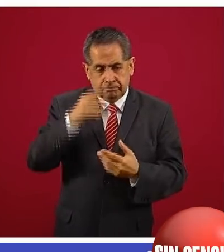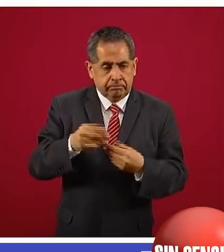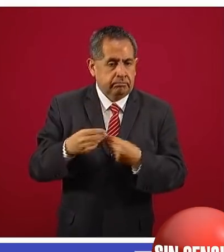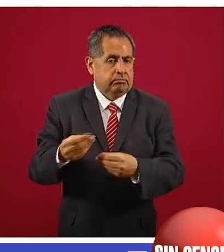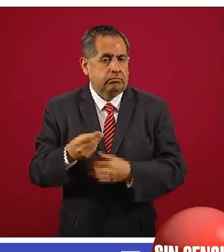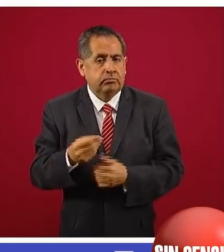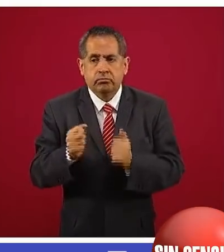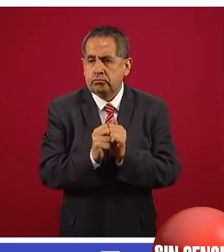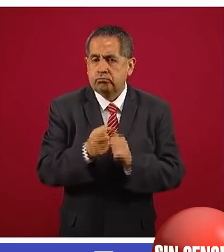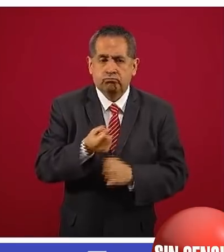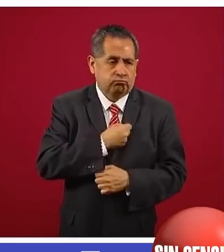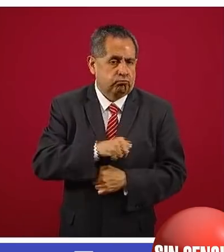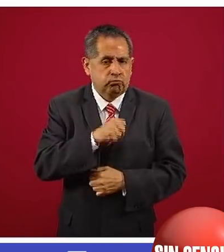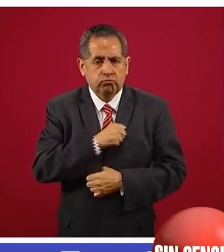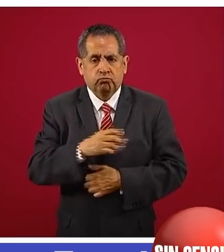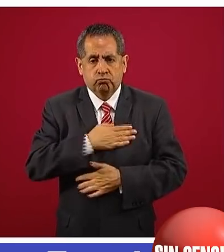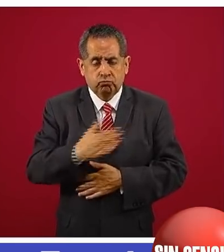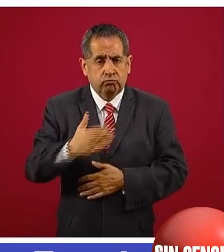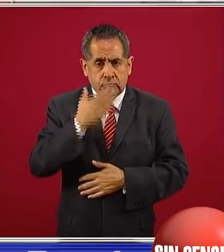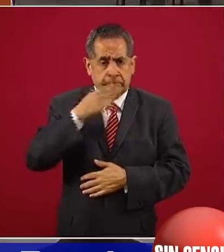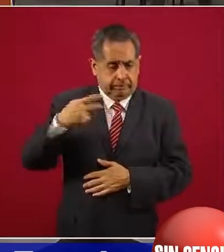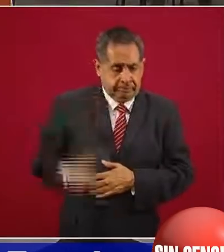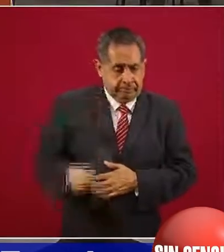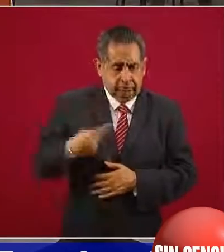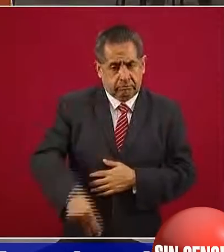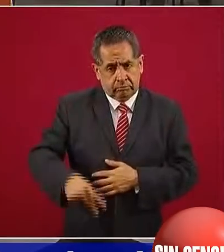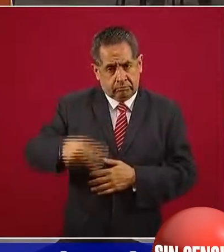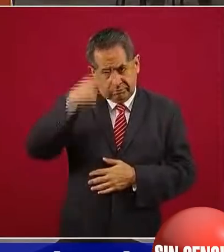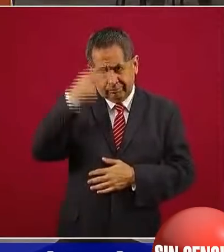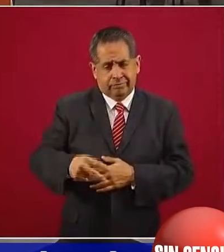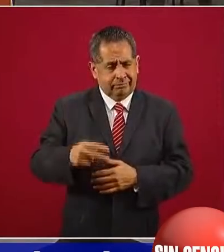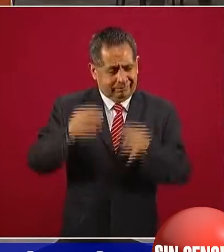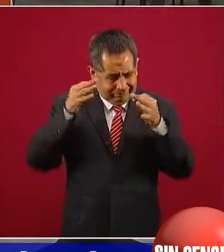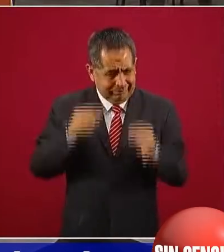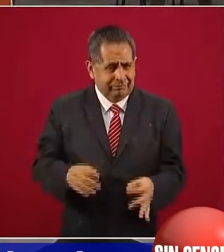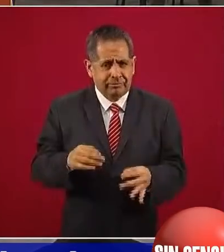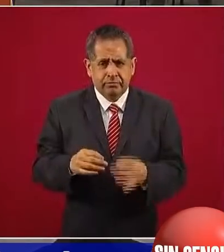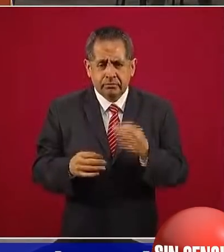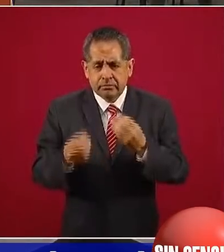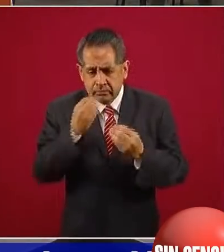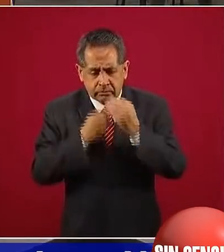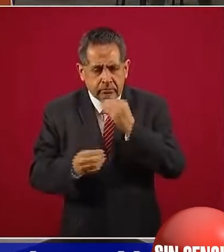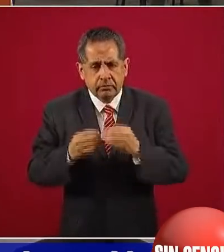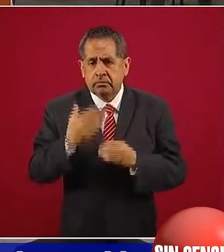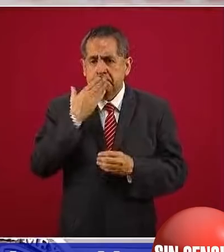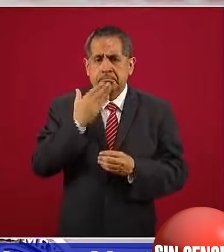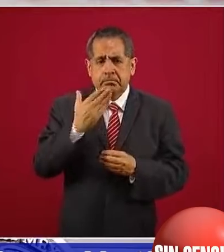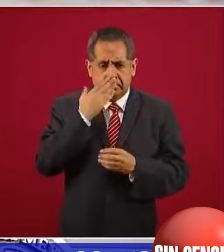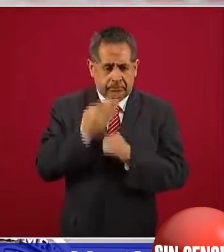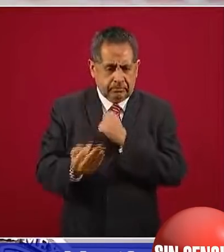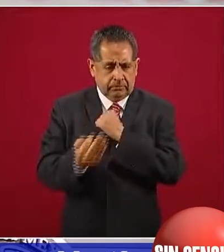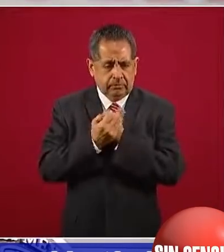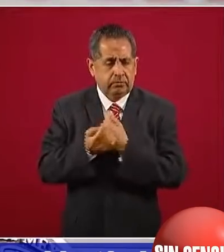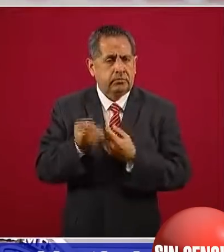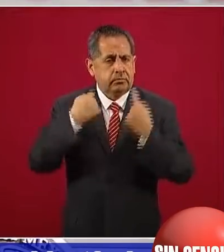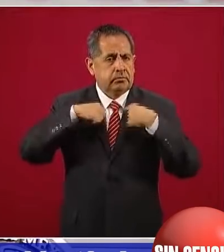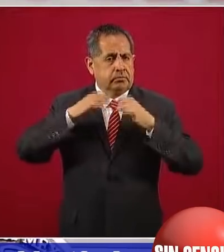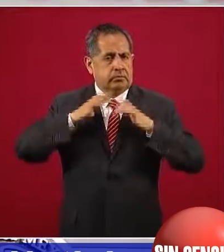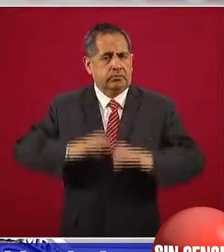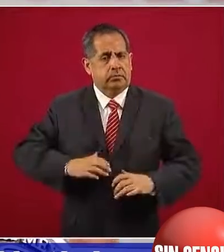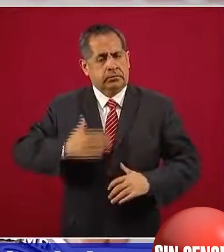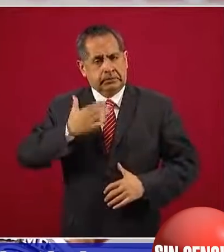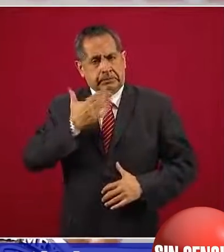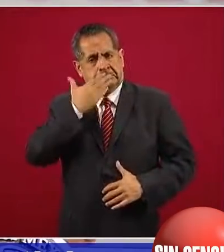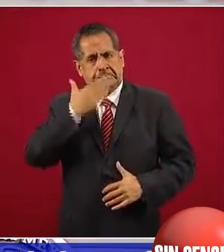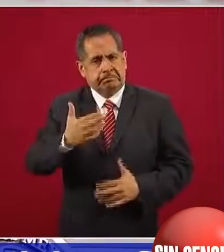de alimentación autóctonos que son muy ricos en sus características nutricionales y